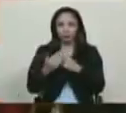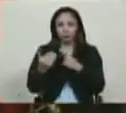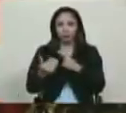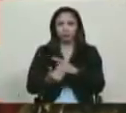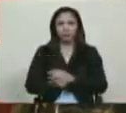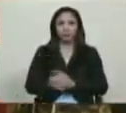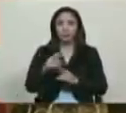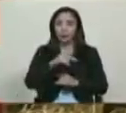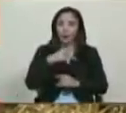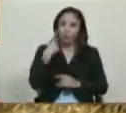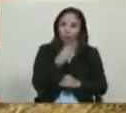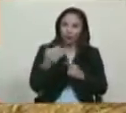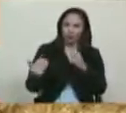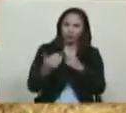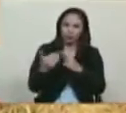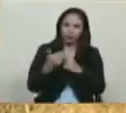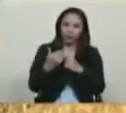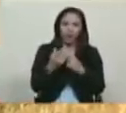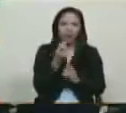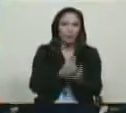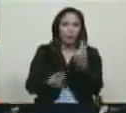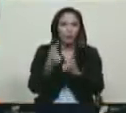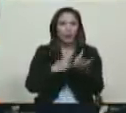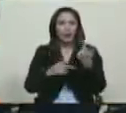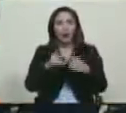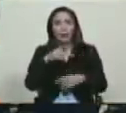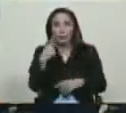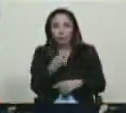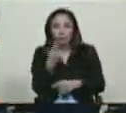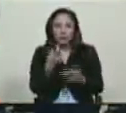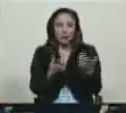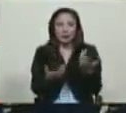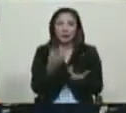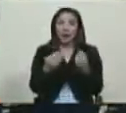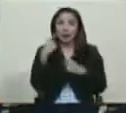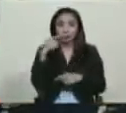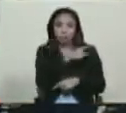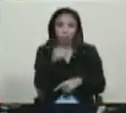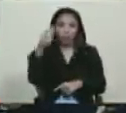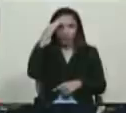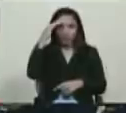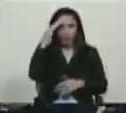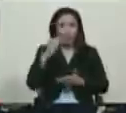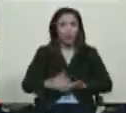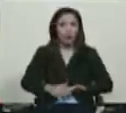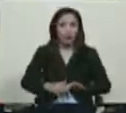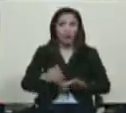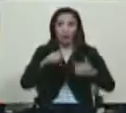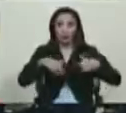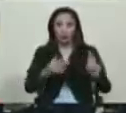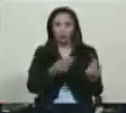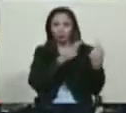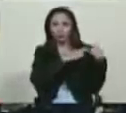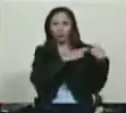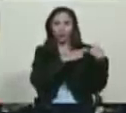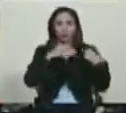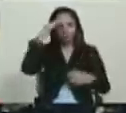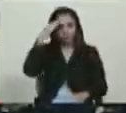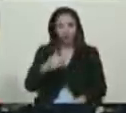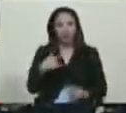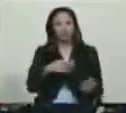política diplomática económica y debe saber la fuerza armada que como comandante en jefe que soy